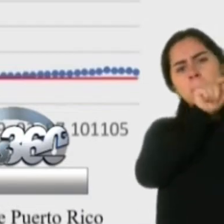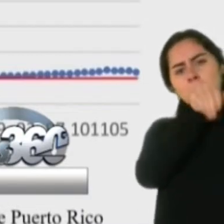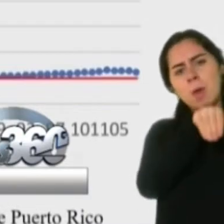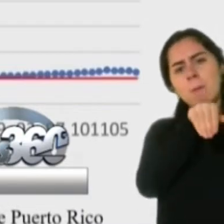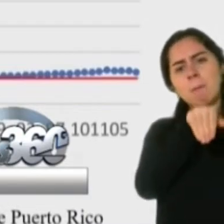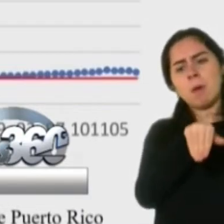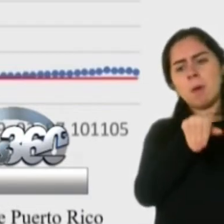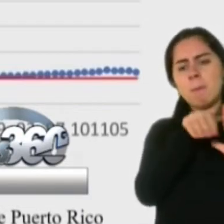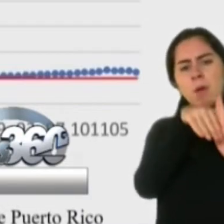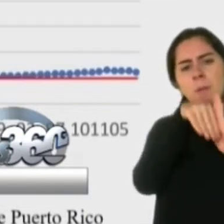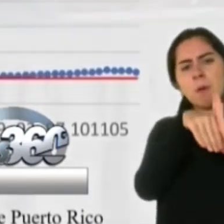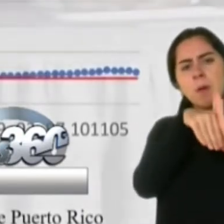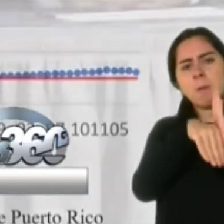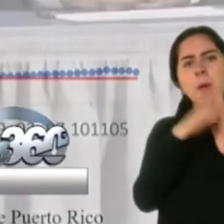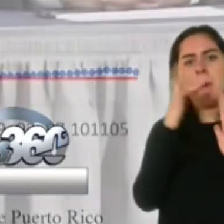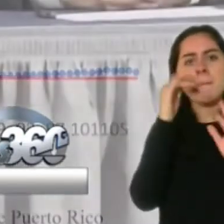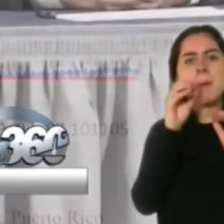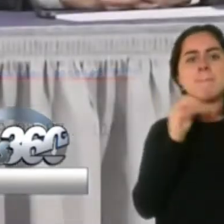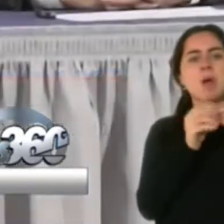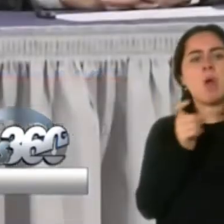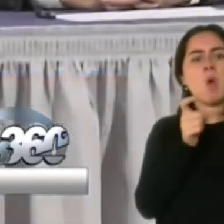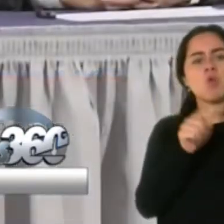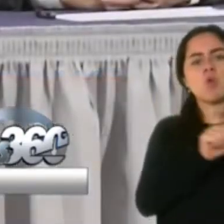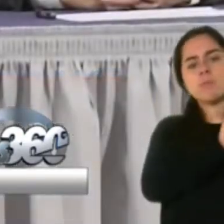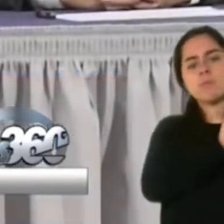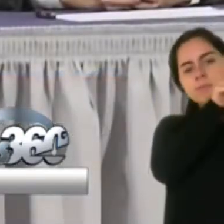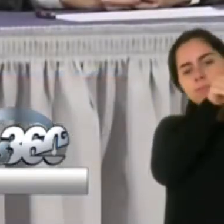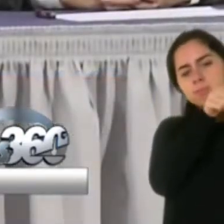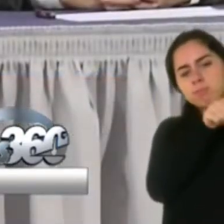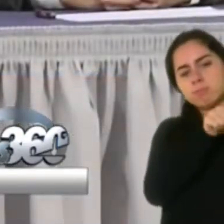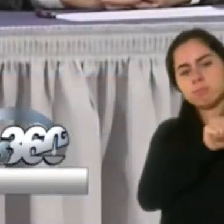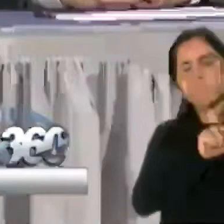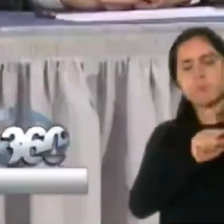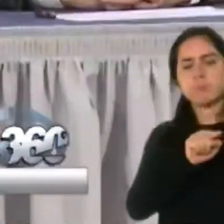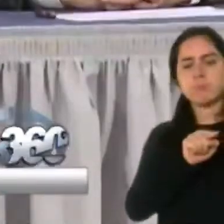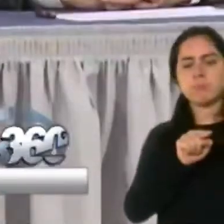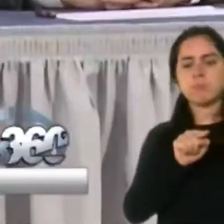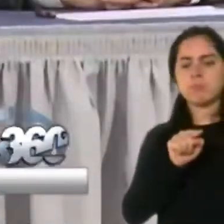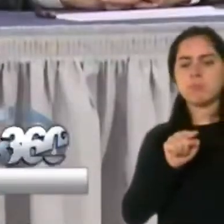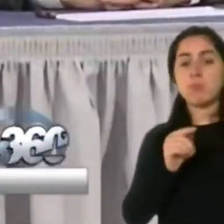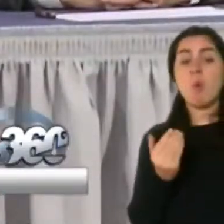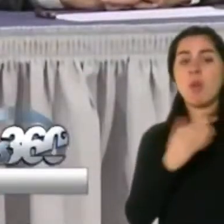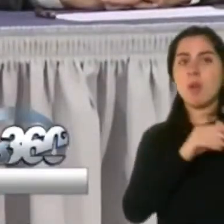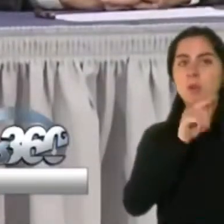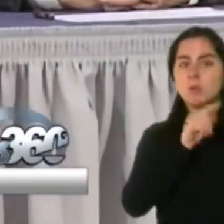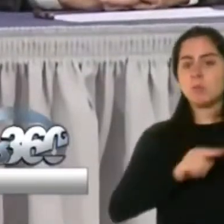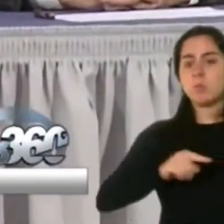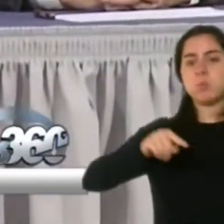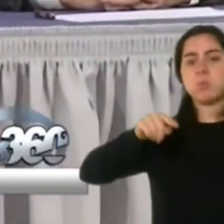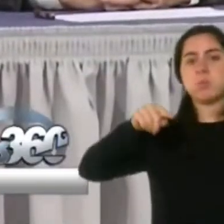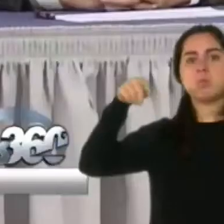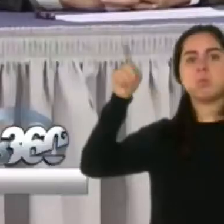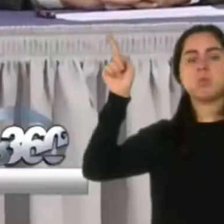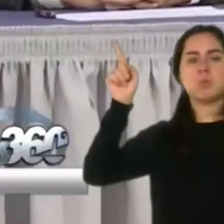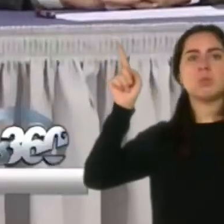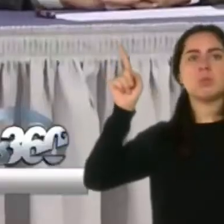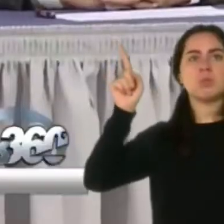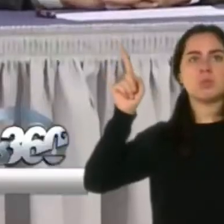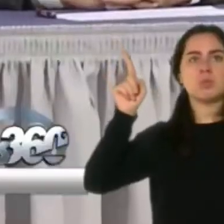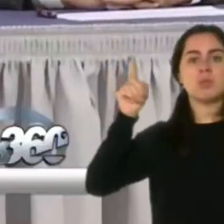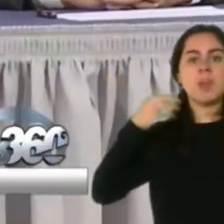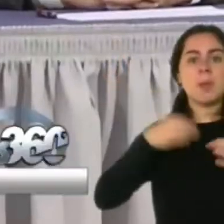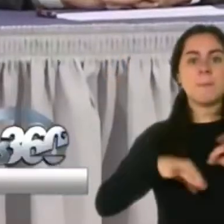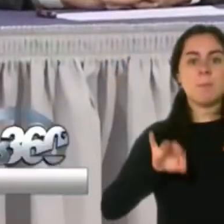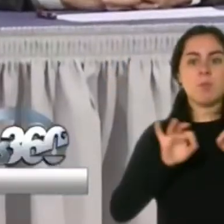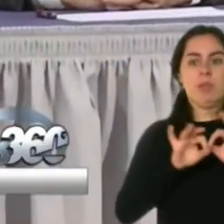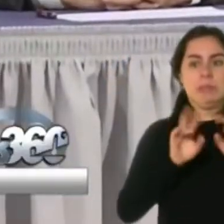un poquito por debajo de 1 en el mes de mayo, 0.8, 0.9, es una media de 7 días para evitar la variabilidad.